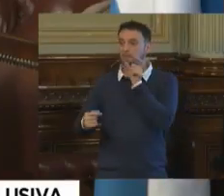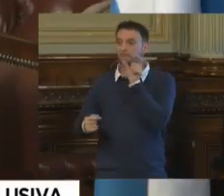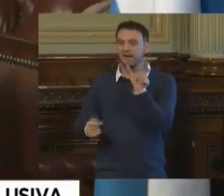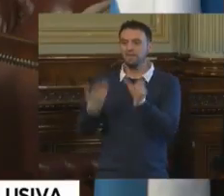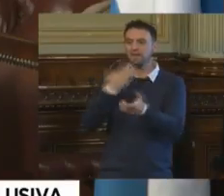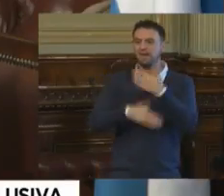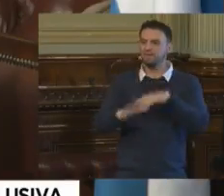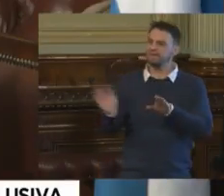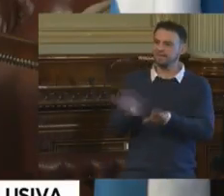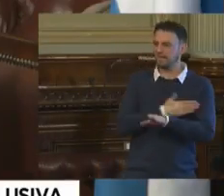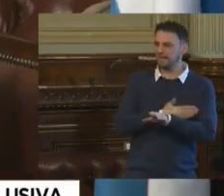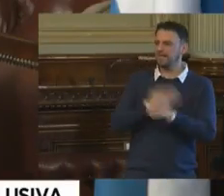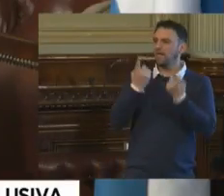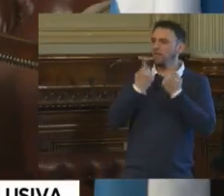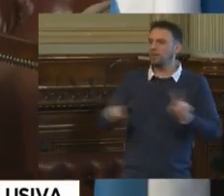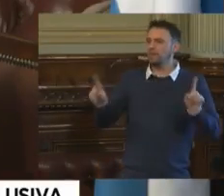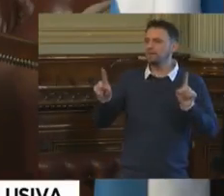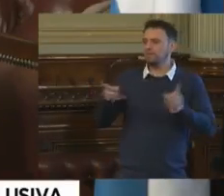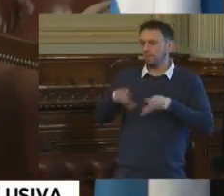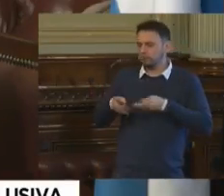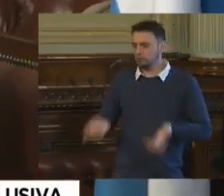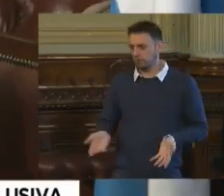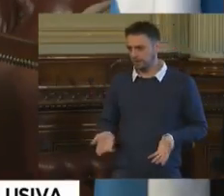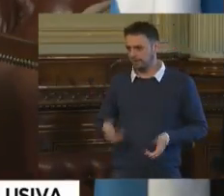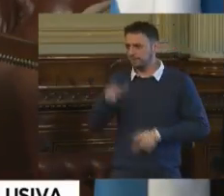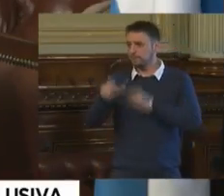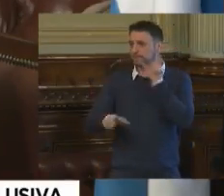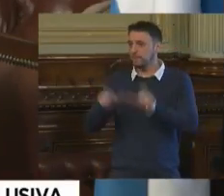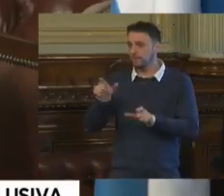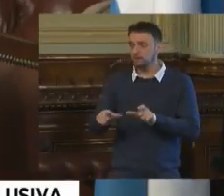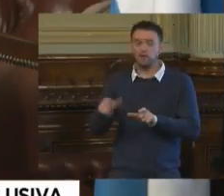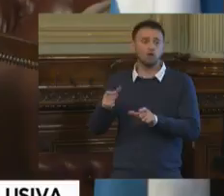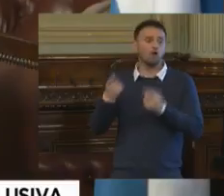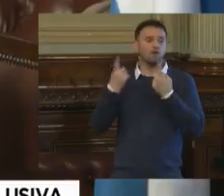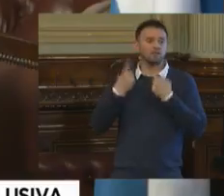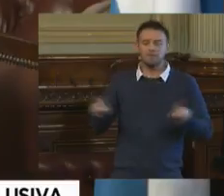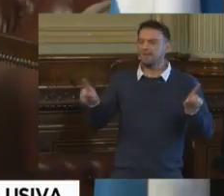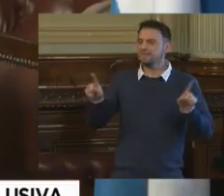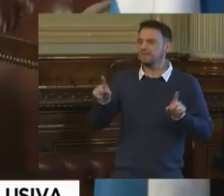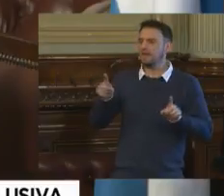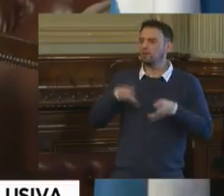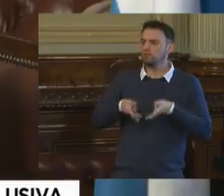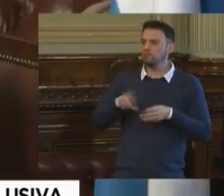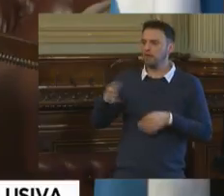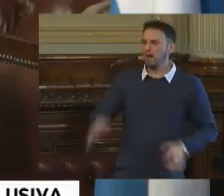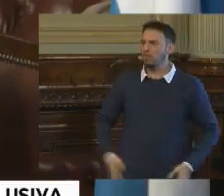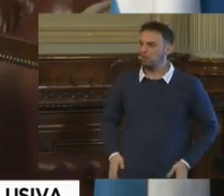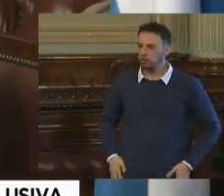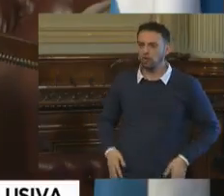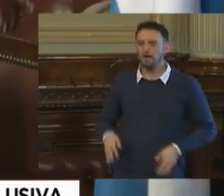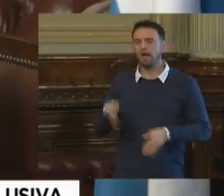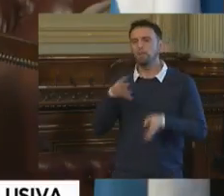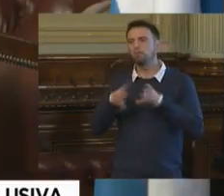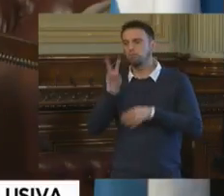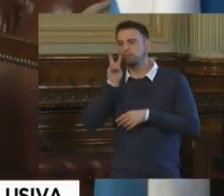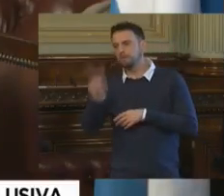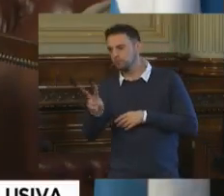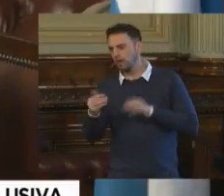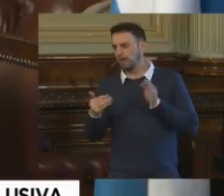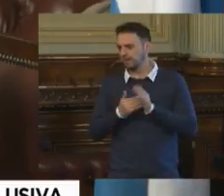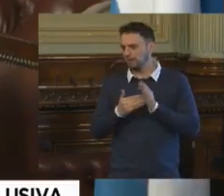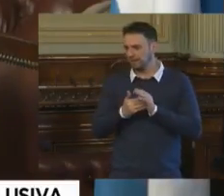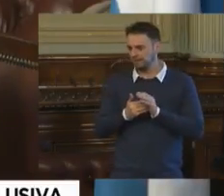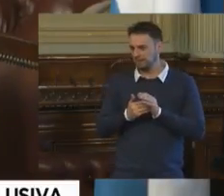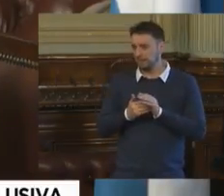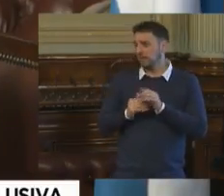palabra discapacidad y habla de personas con diversidad funcional visual con diversidad funcional motora entonces ahí el concepto